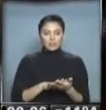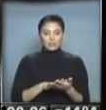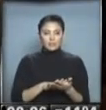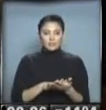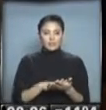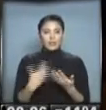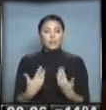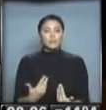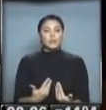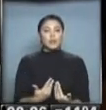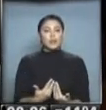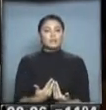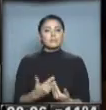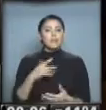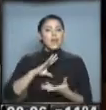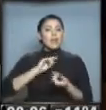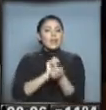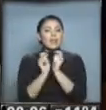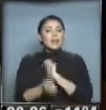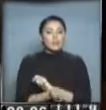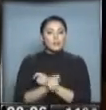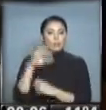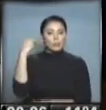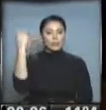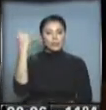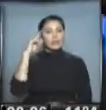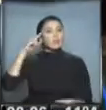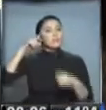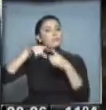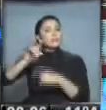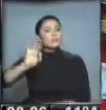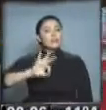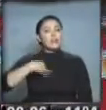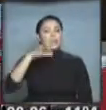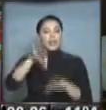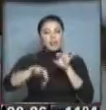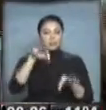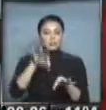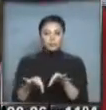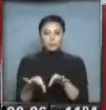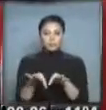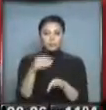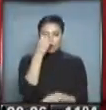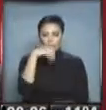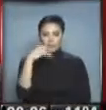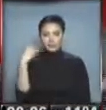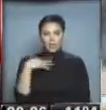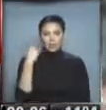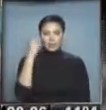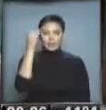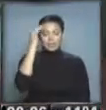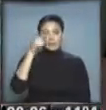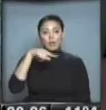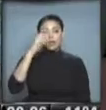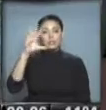una referencia progresista en miras a las elecciones del 2015, como se está formando también en otros distritos del